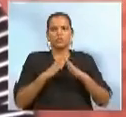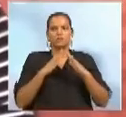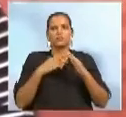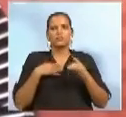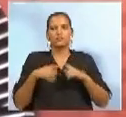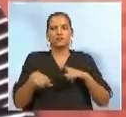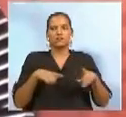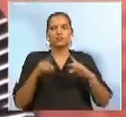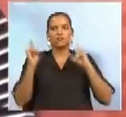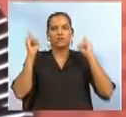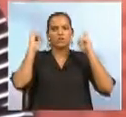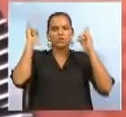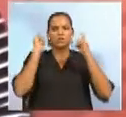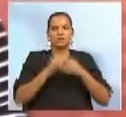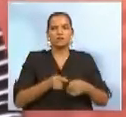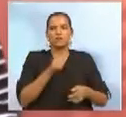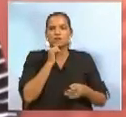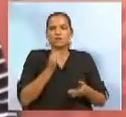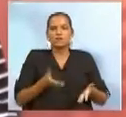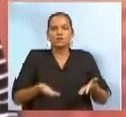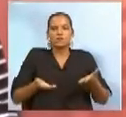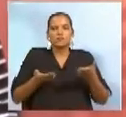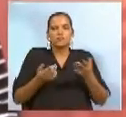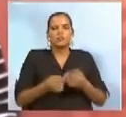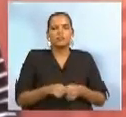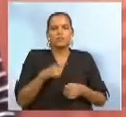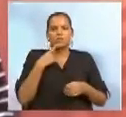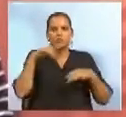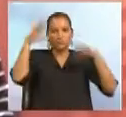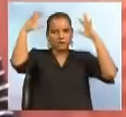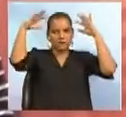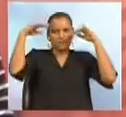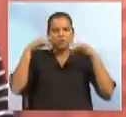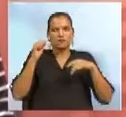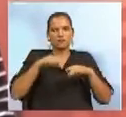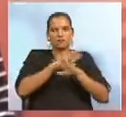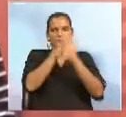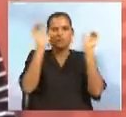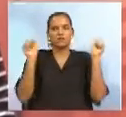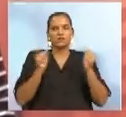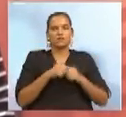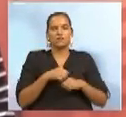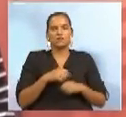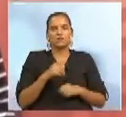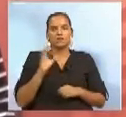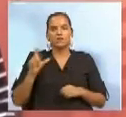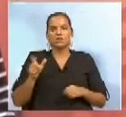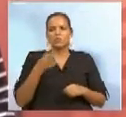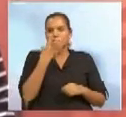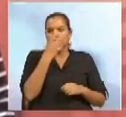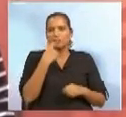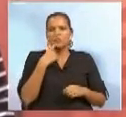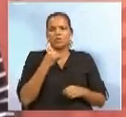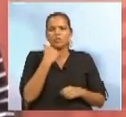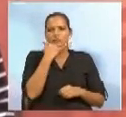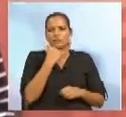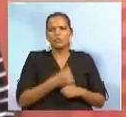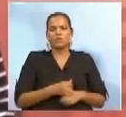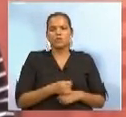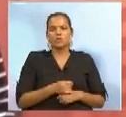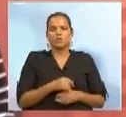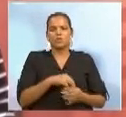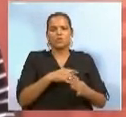viviendas del sector Las Palmas se inundaron debido a la fuerte lluvia de esta mañana. Los afectados muestran su malestar por el mal estado